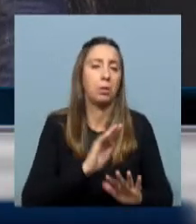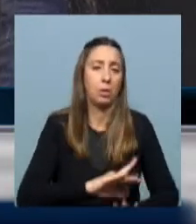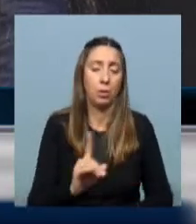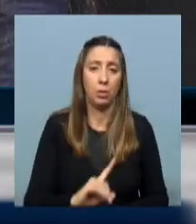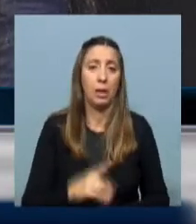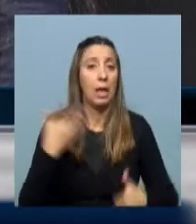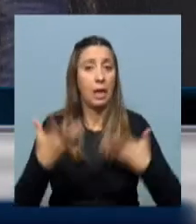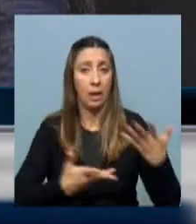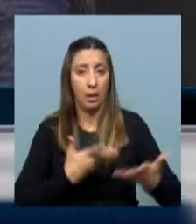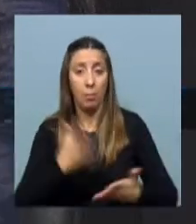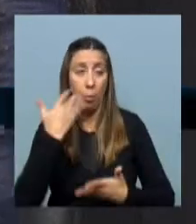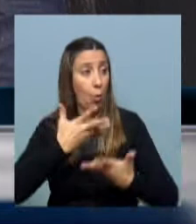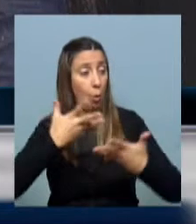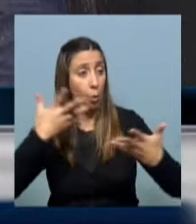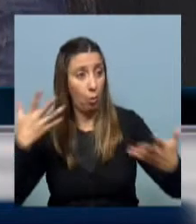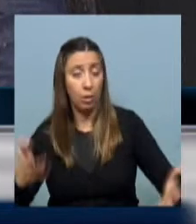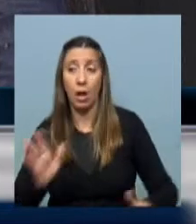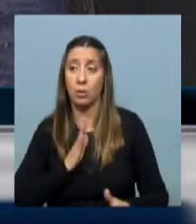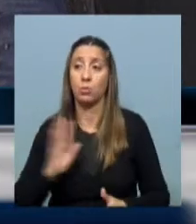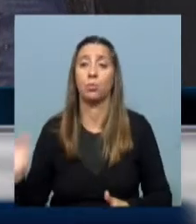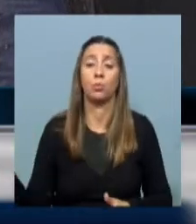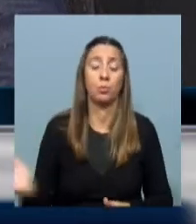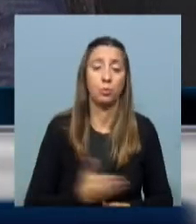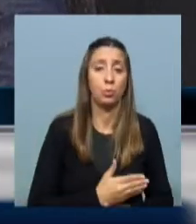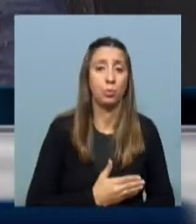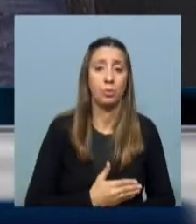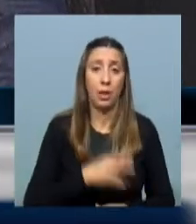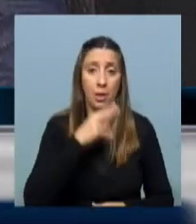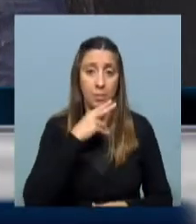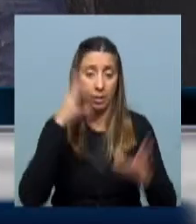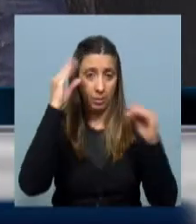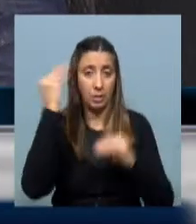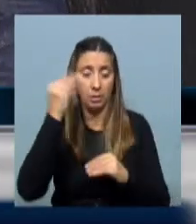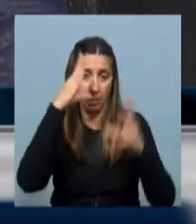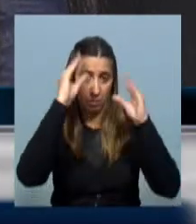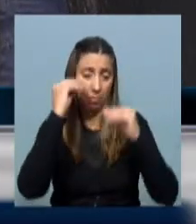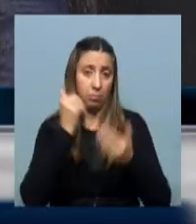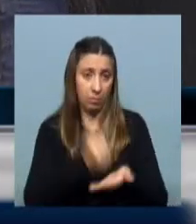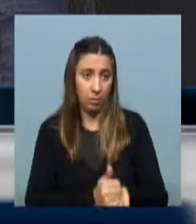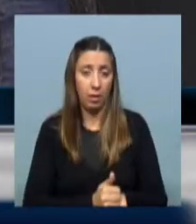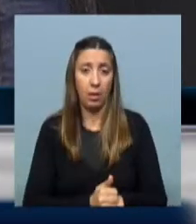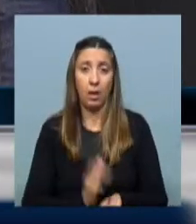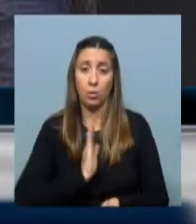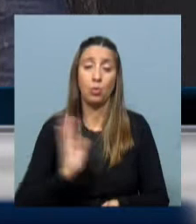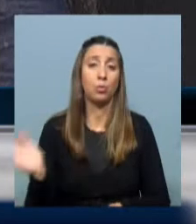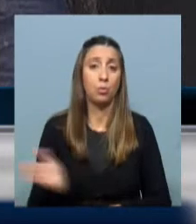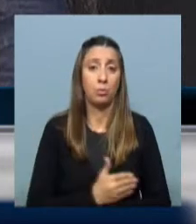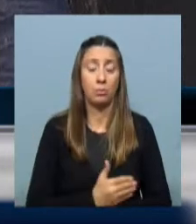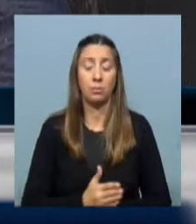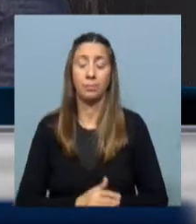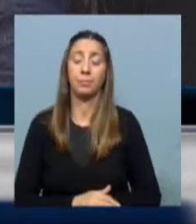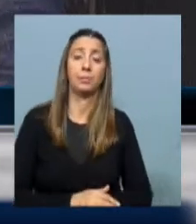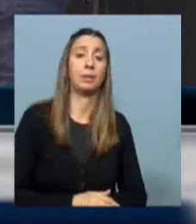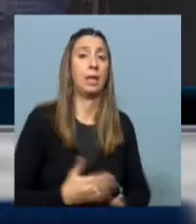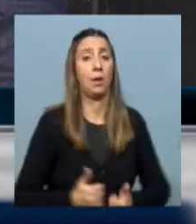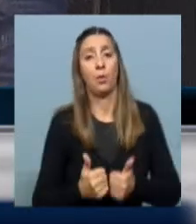El incendio fue muy grande, nos asustamos todos los que estuvimos el viernes a la noche, el sábado a la noche, todos estábamos asustados porque no